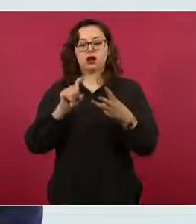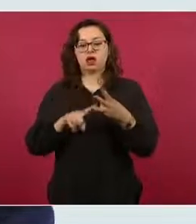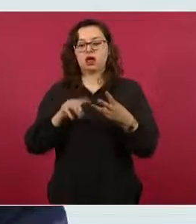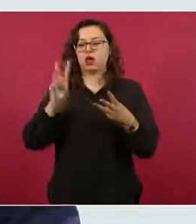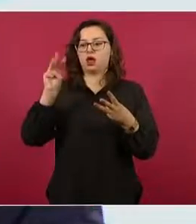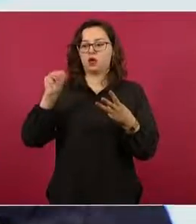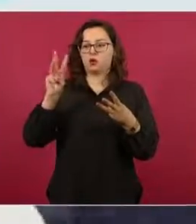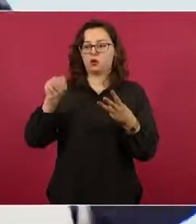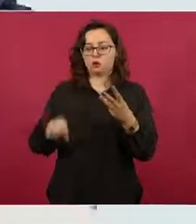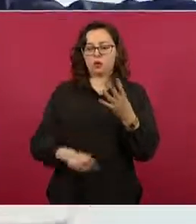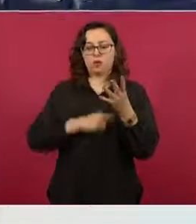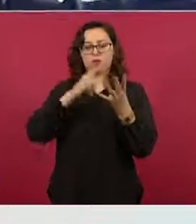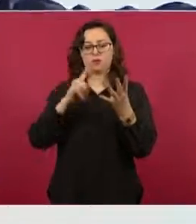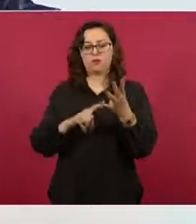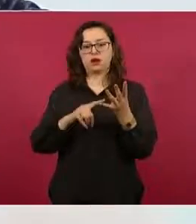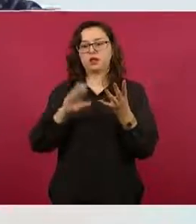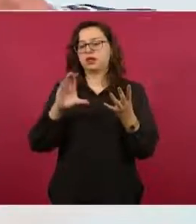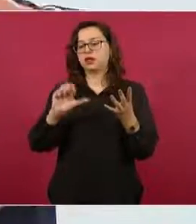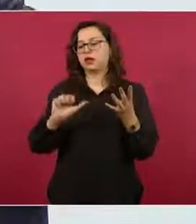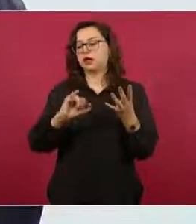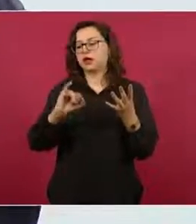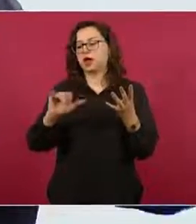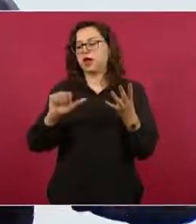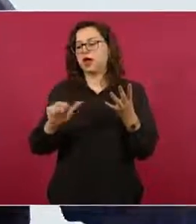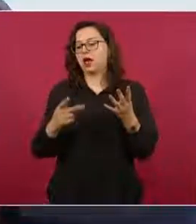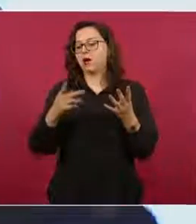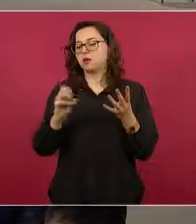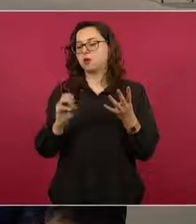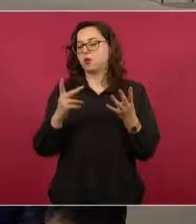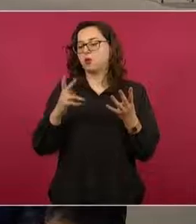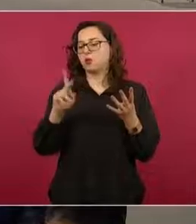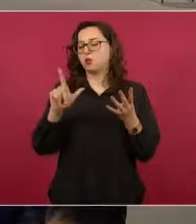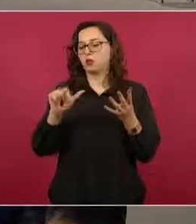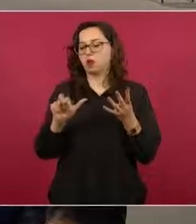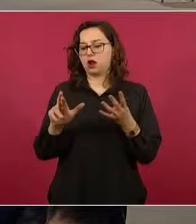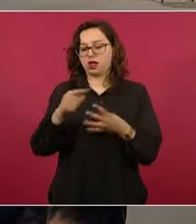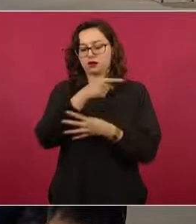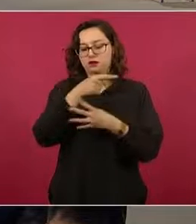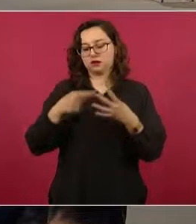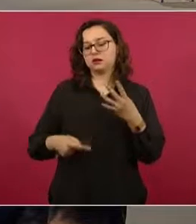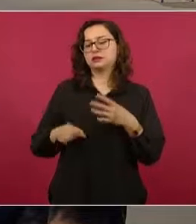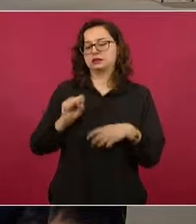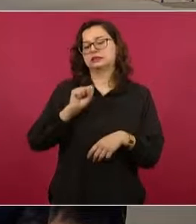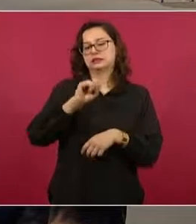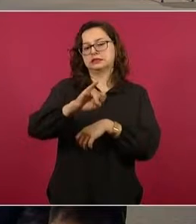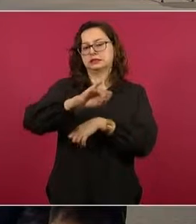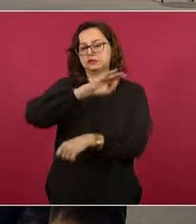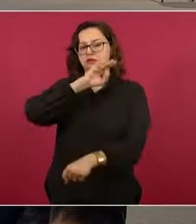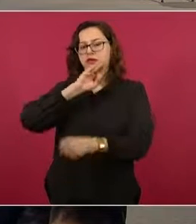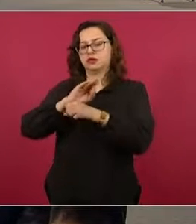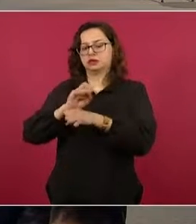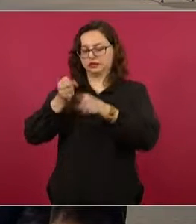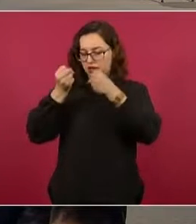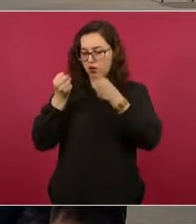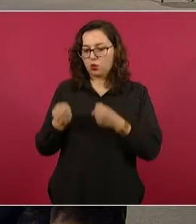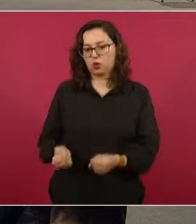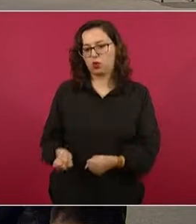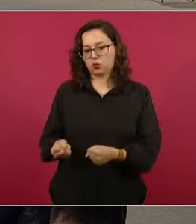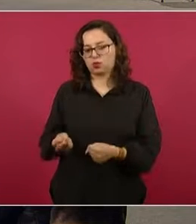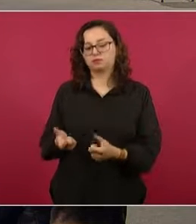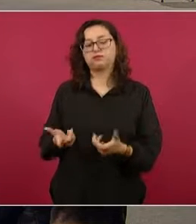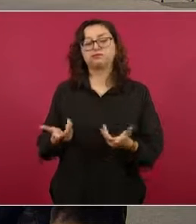Caja Popular Mexicana. Son las tres opciones que ofrecen ese seguro y también pues